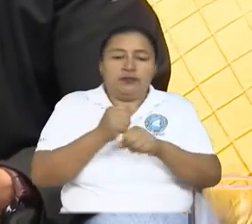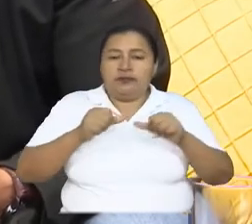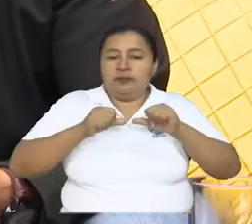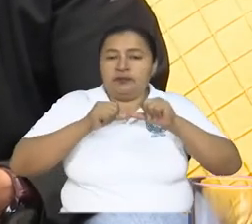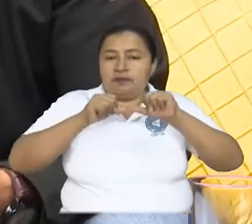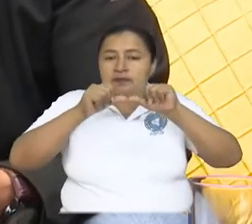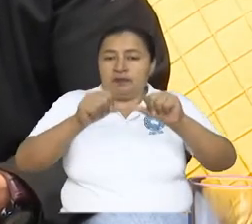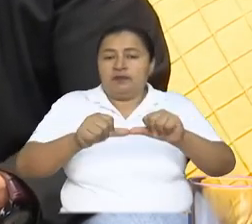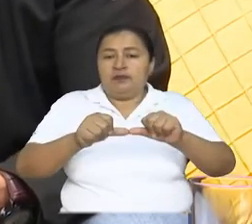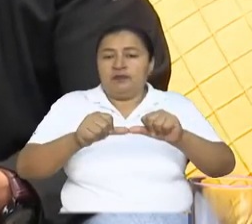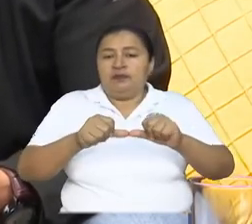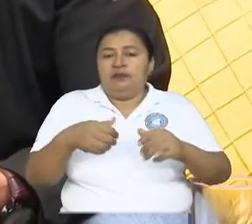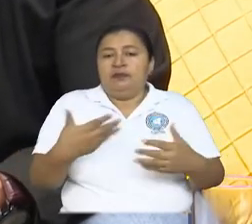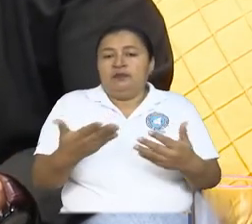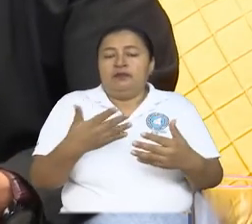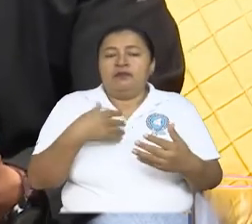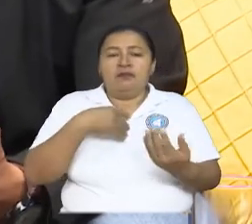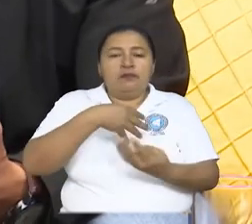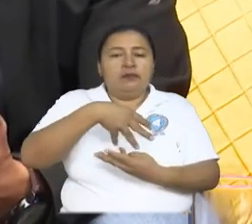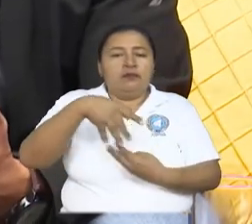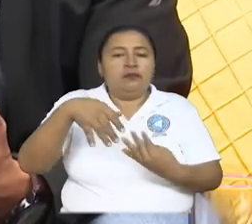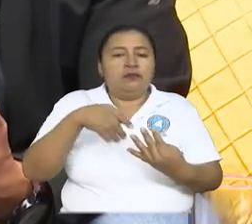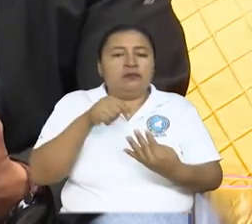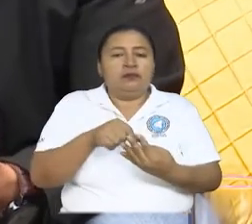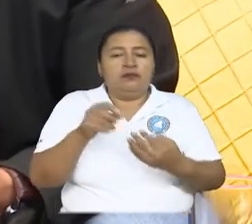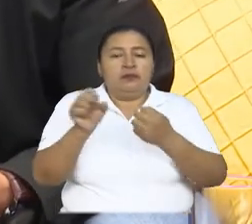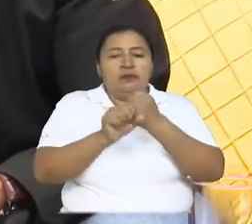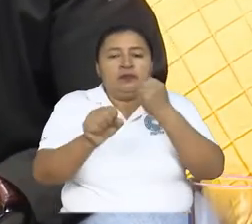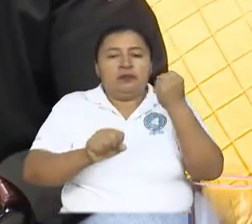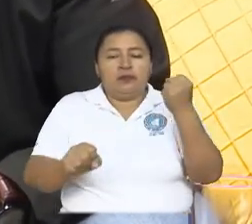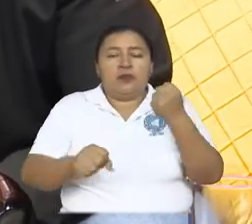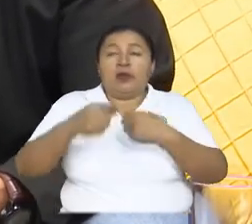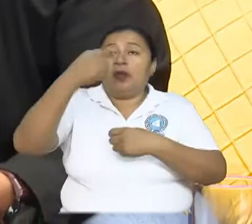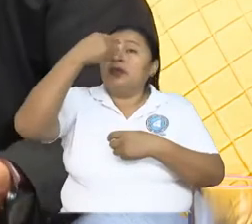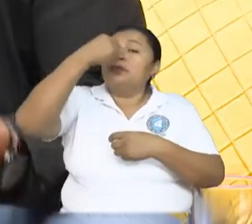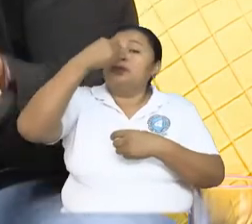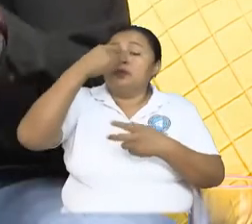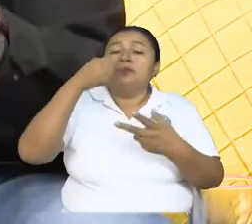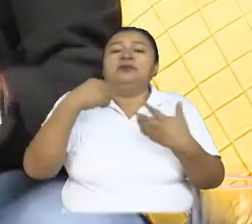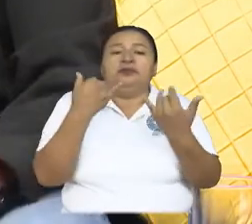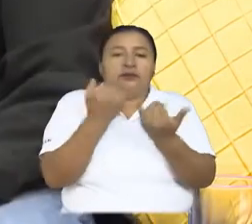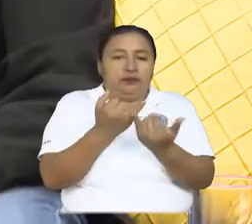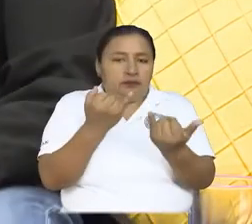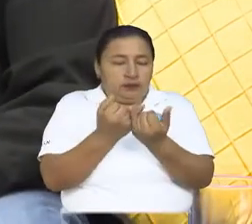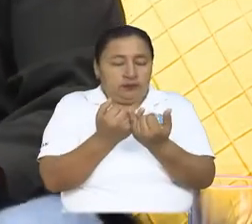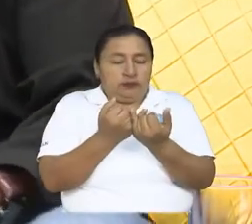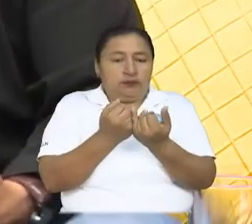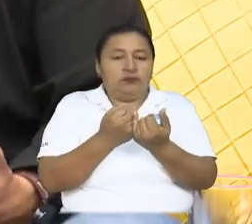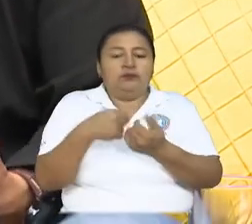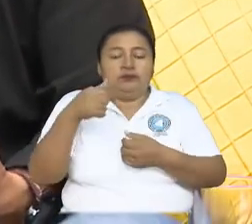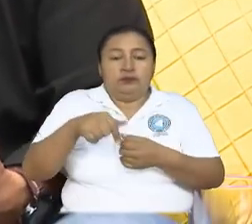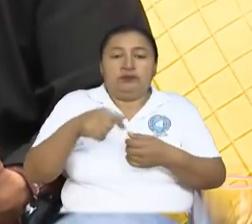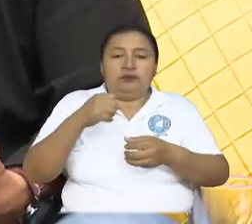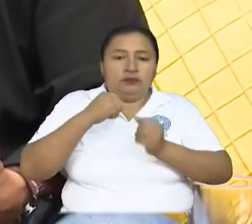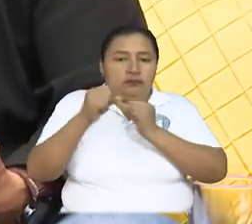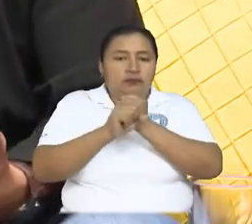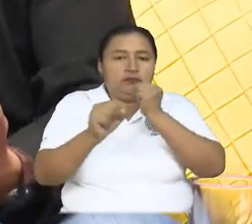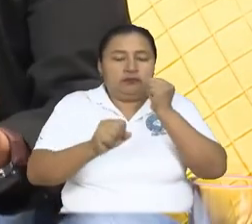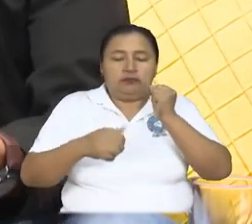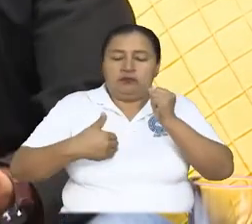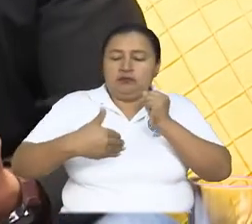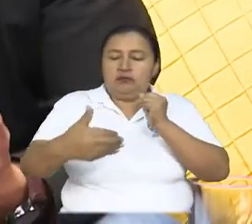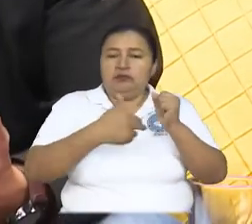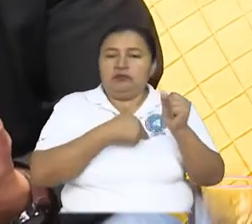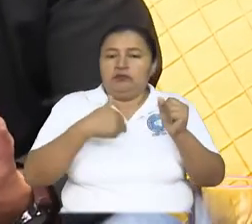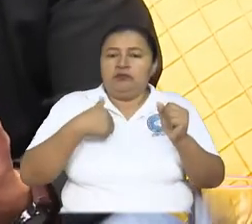también en relación a la jornada de vacunación que es o una jornada que posiblemente